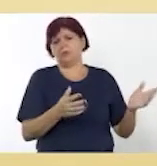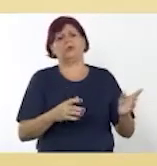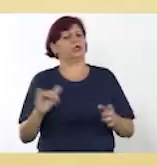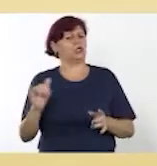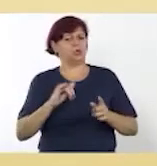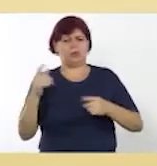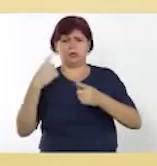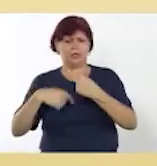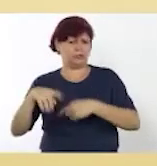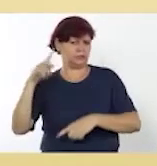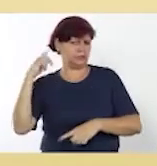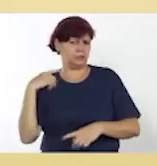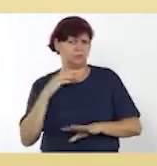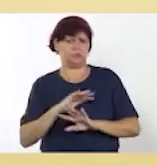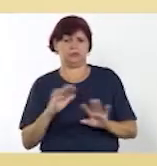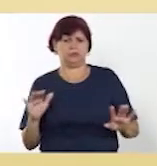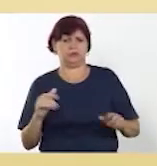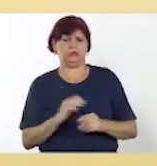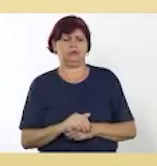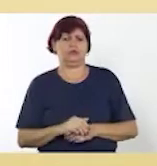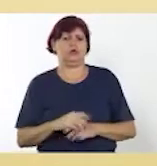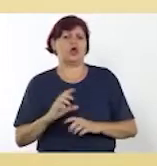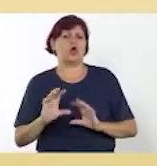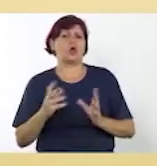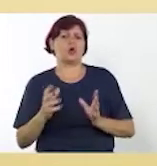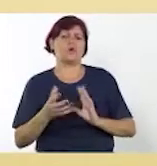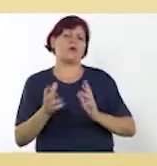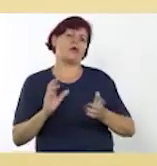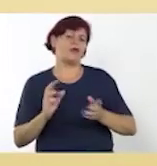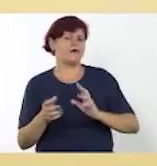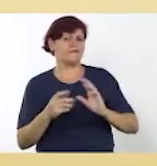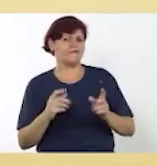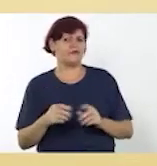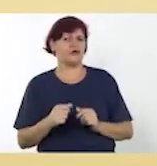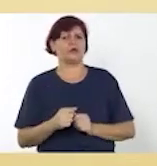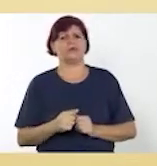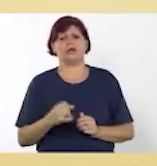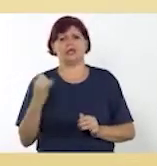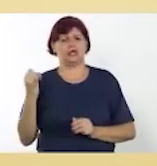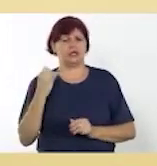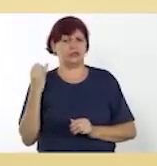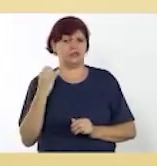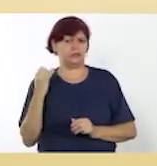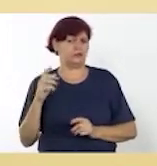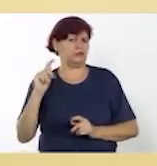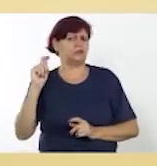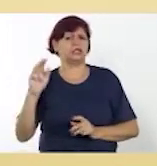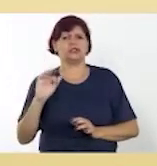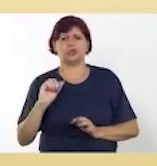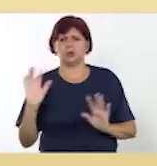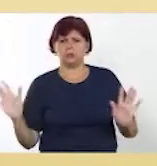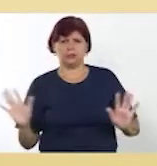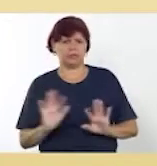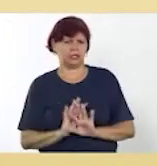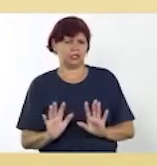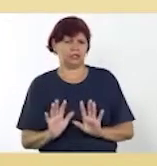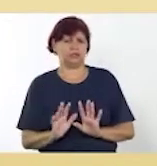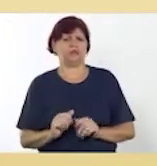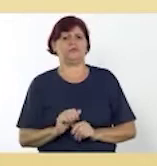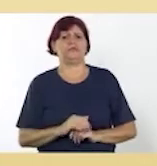mismos preceptos que les había dicho anteriormente de aplicar la fórmula o las identidades